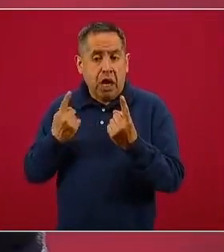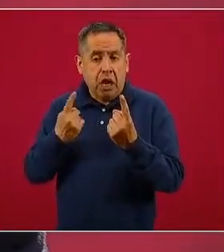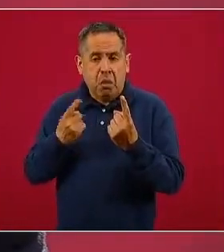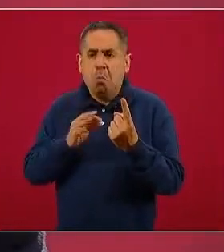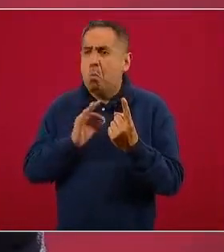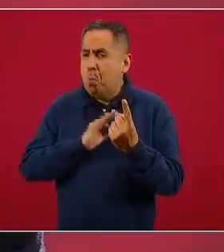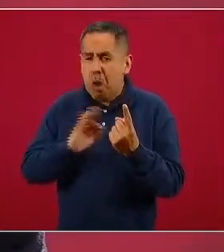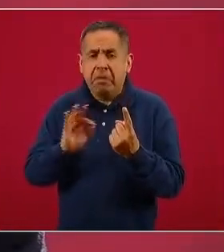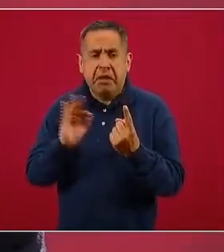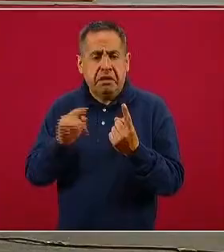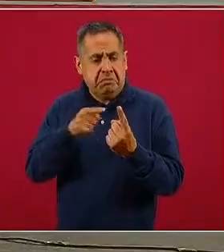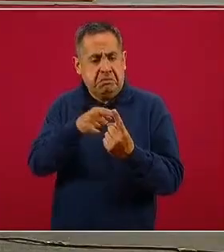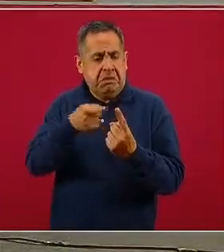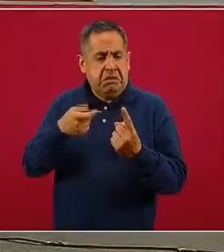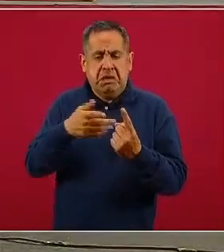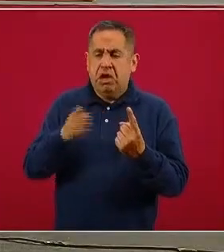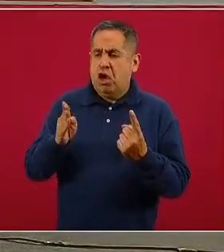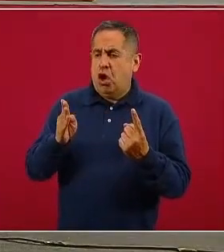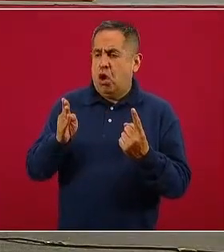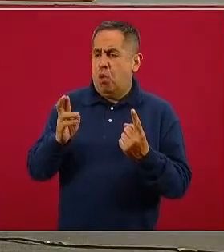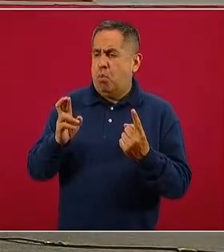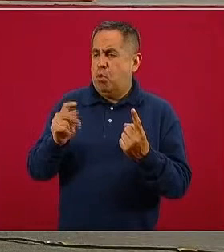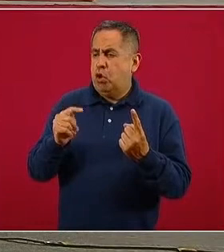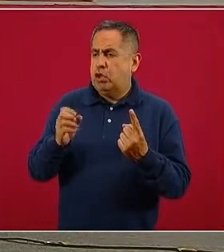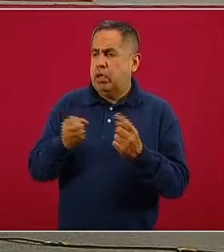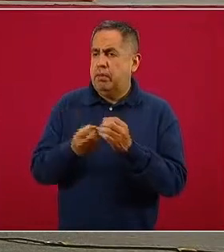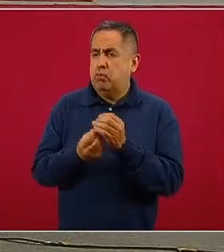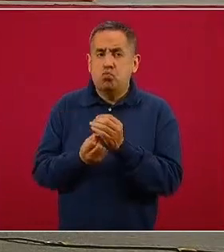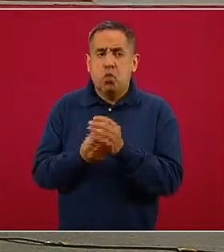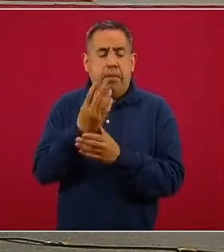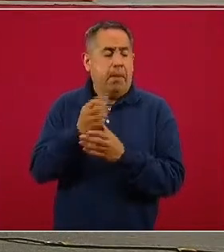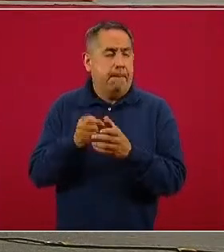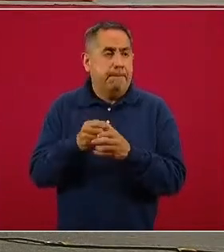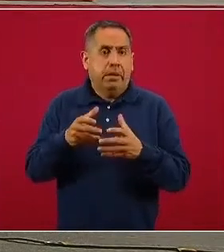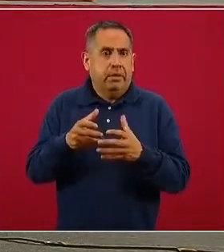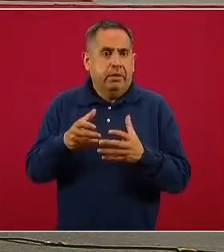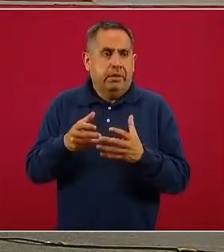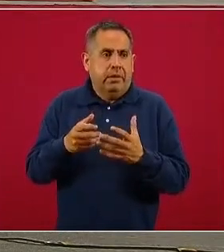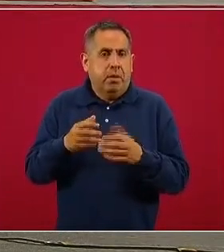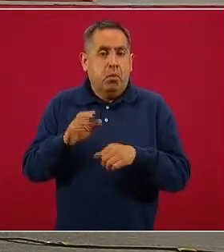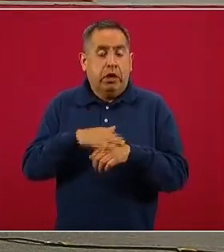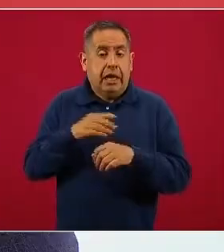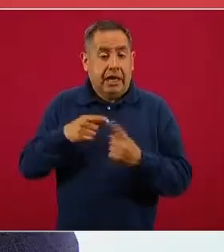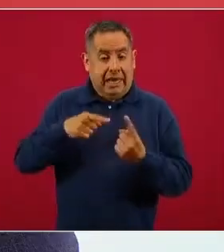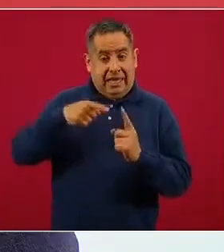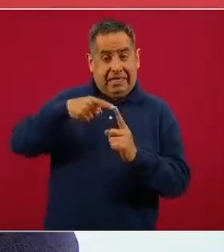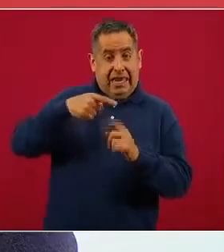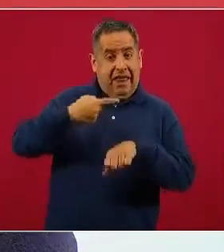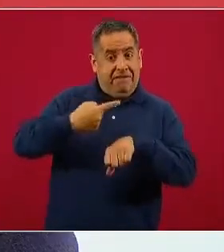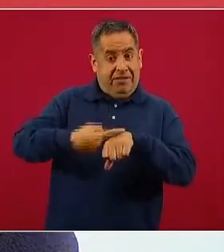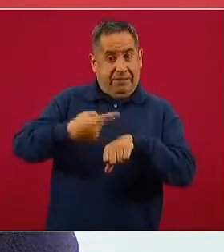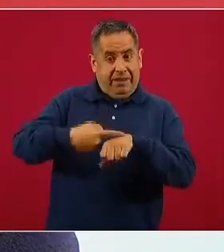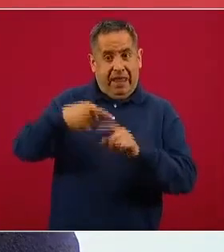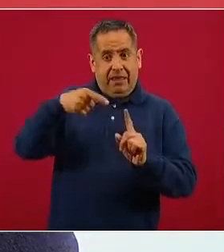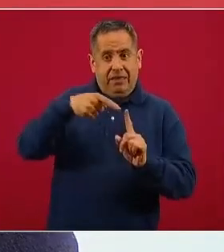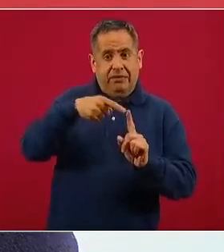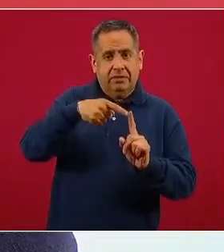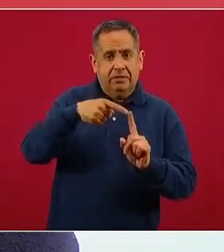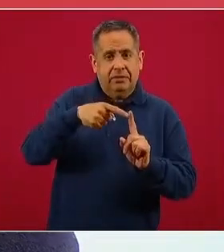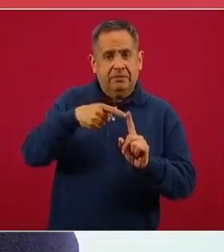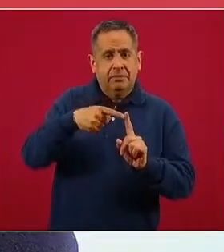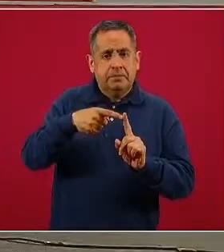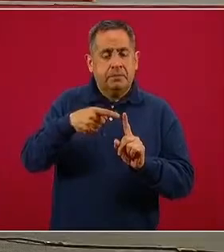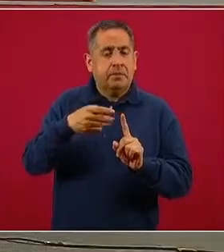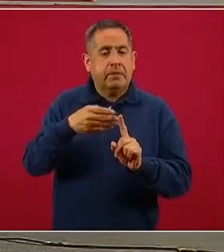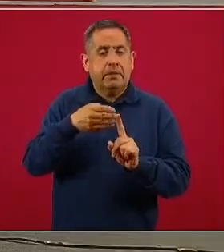Sí, podría considerarse que una sola persona es un brote cuando la enfermedad que padece esta persona no se